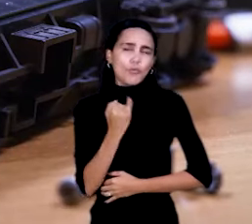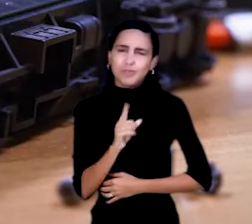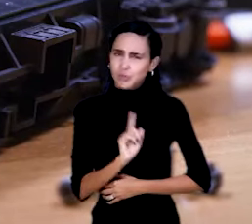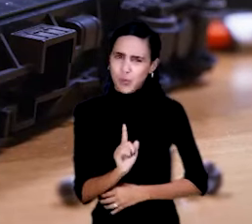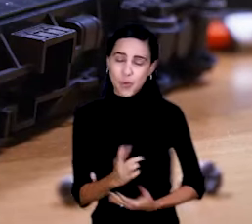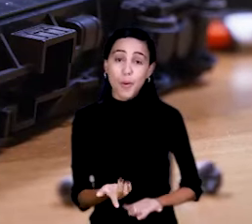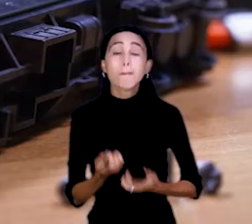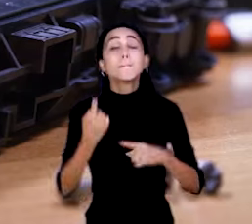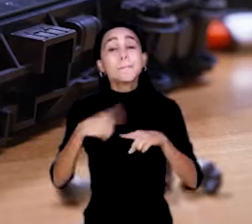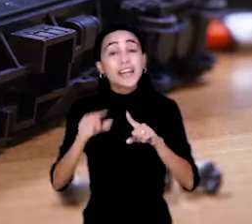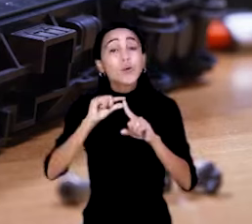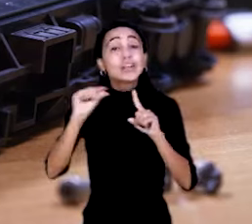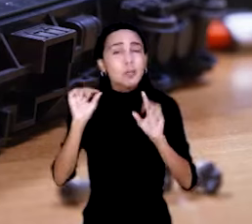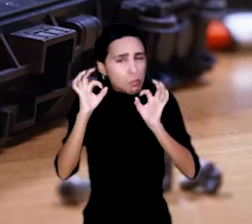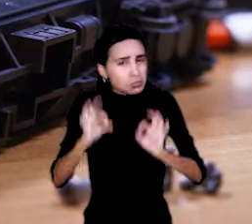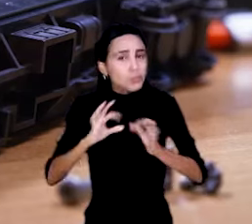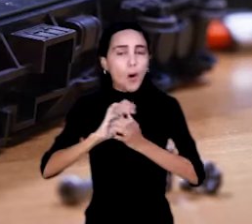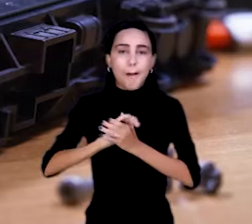sí habla de la amistad.